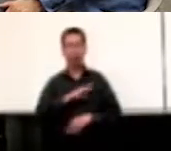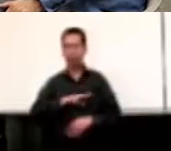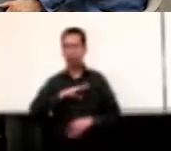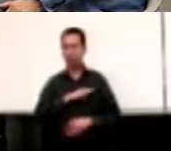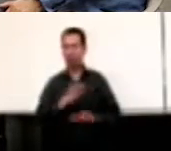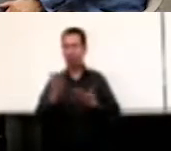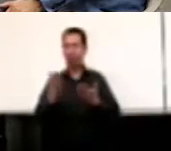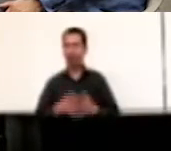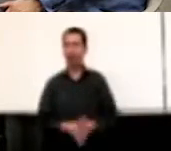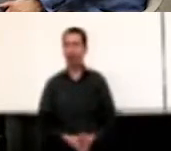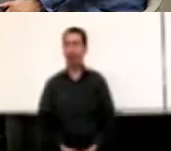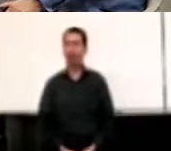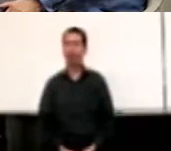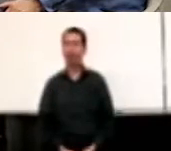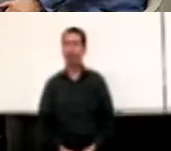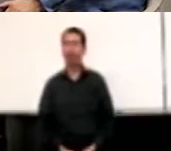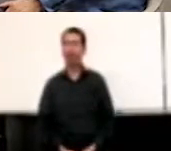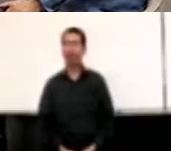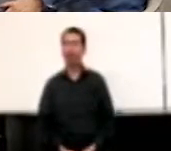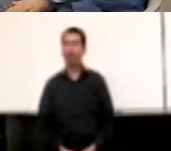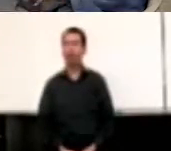O'Neill.